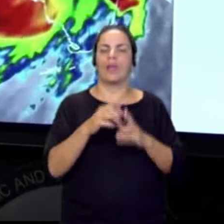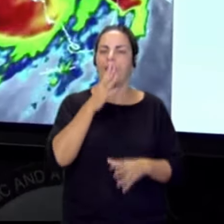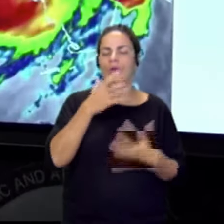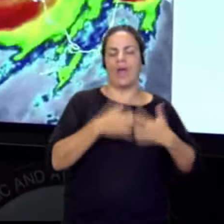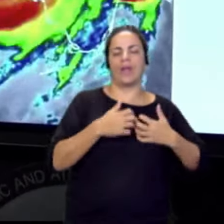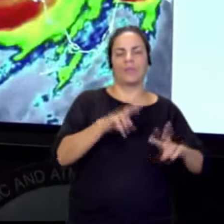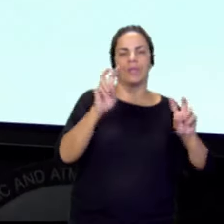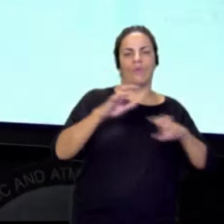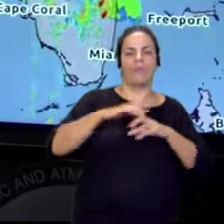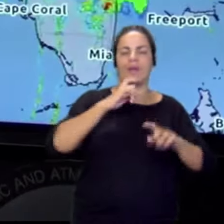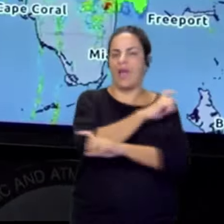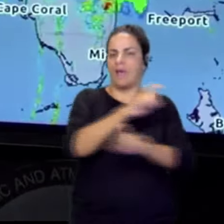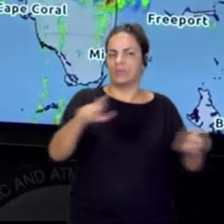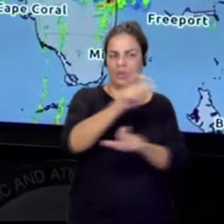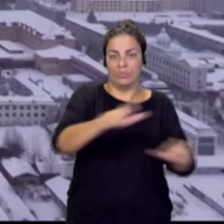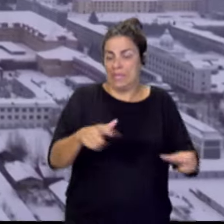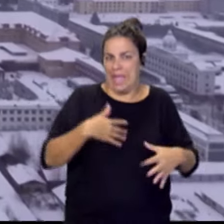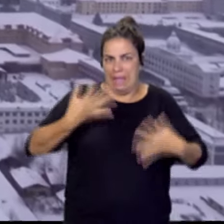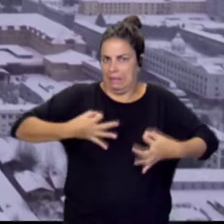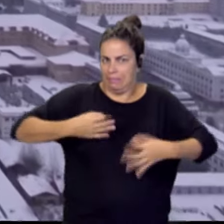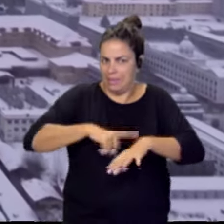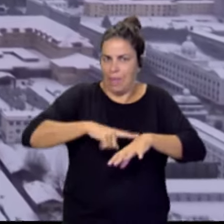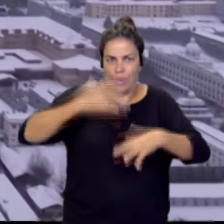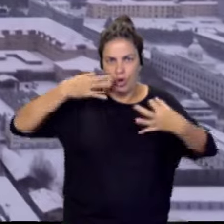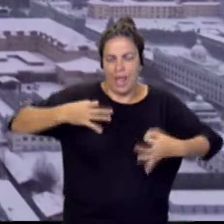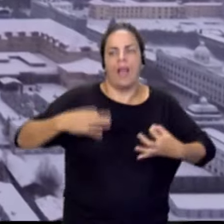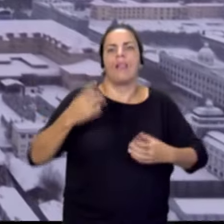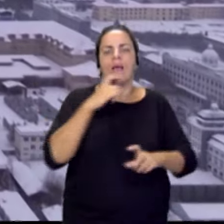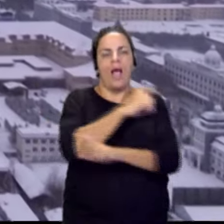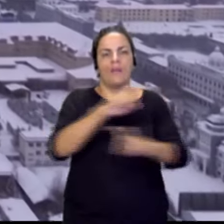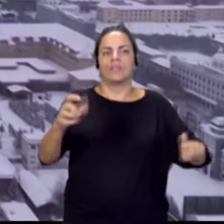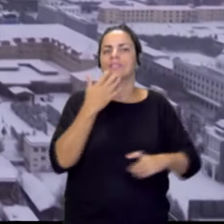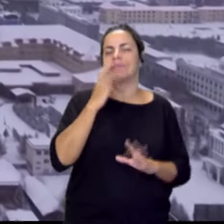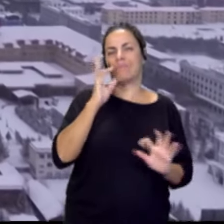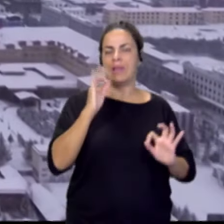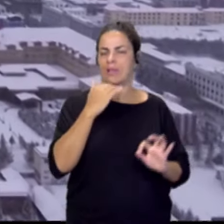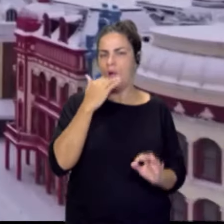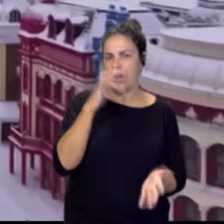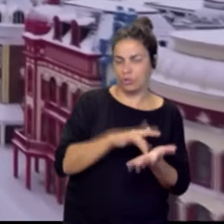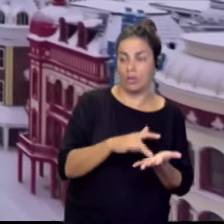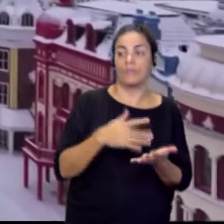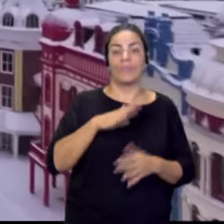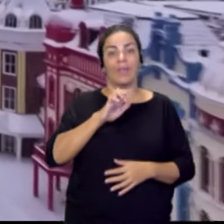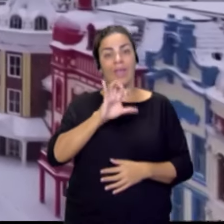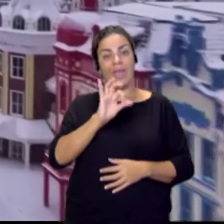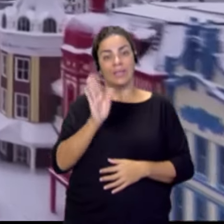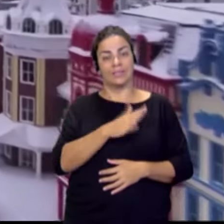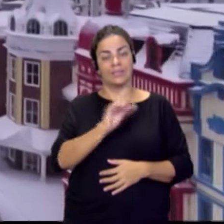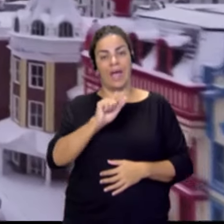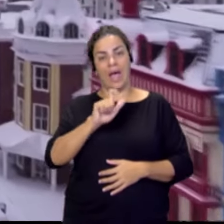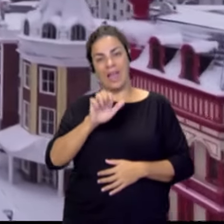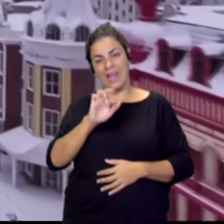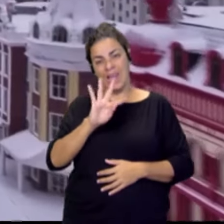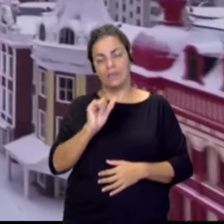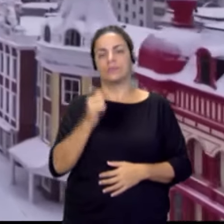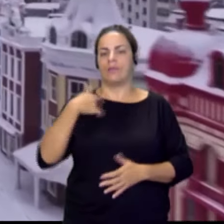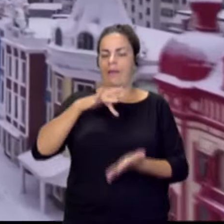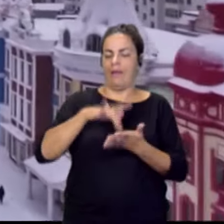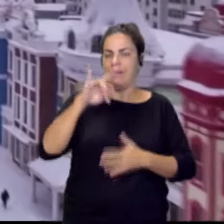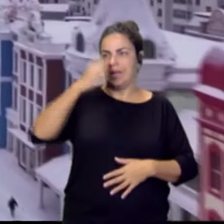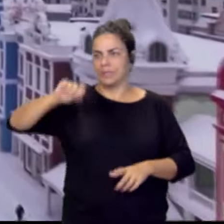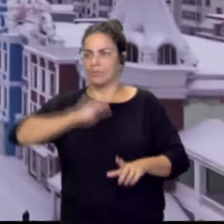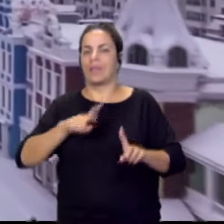a la población casi en tiempo real de un riesgo importante e inminente. S-Alert está llegando a España y a Canarias y la previsión es que